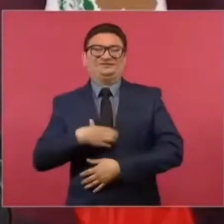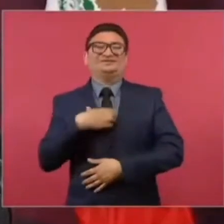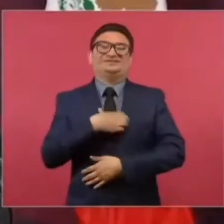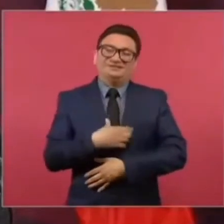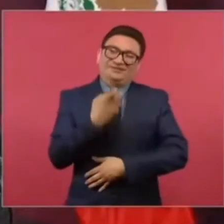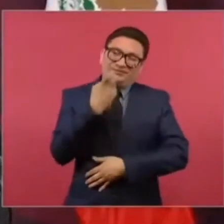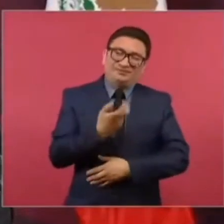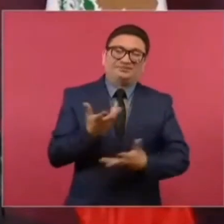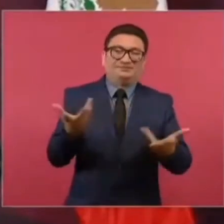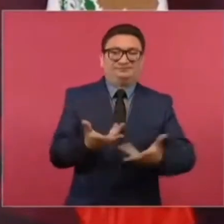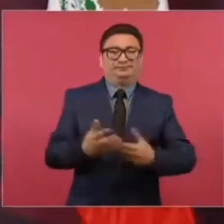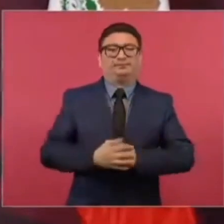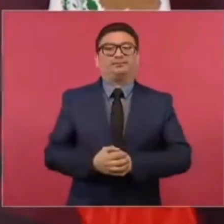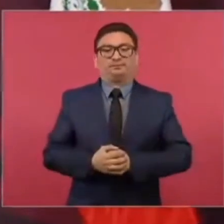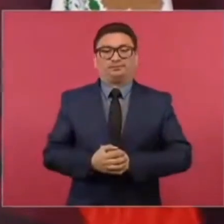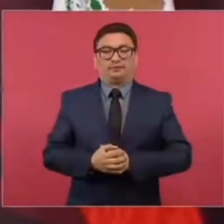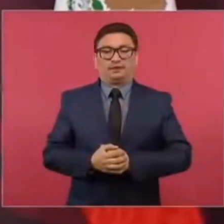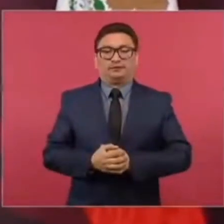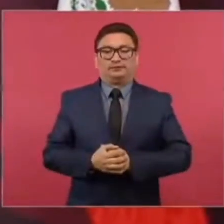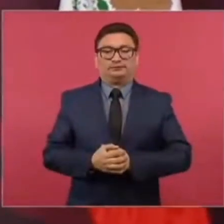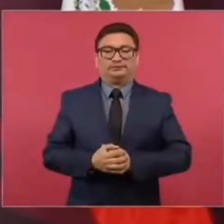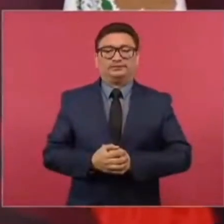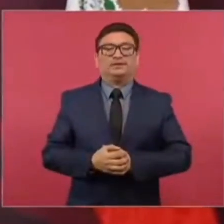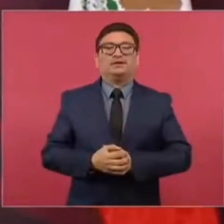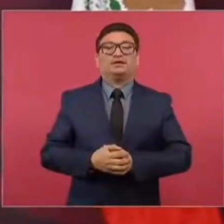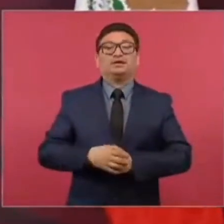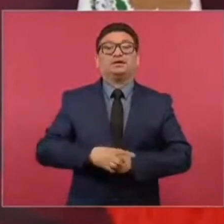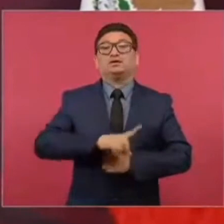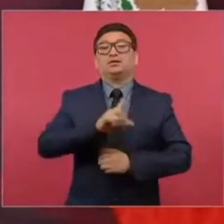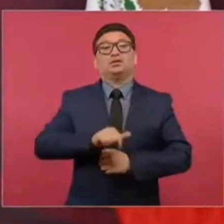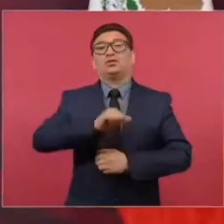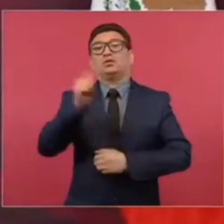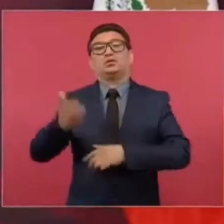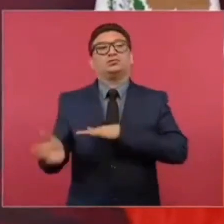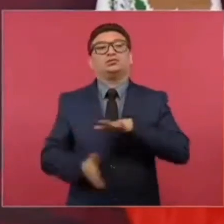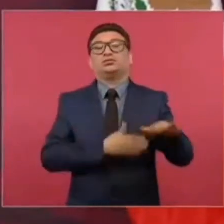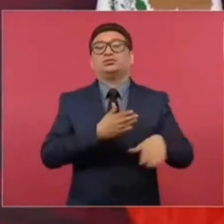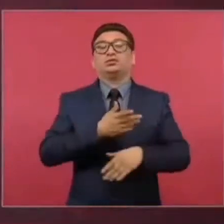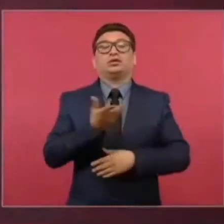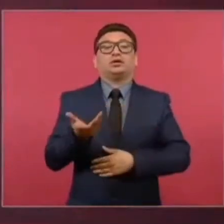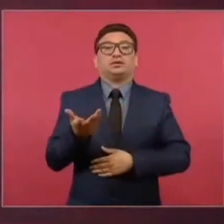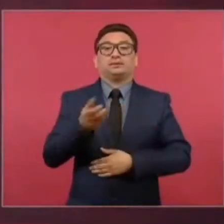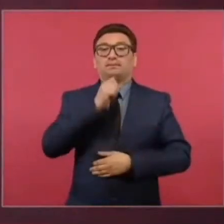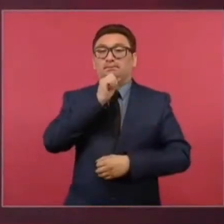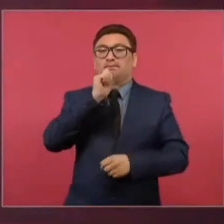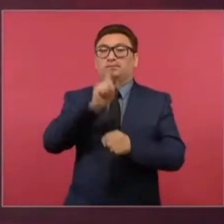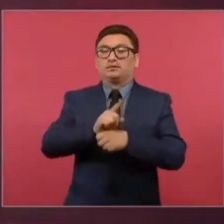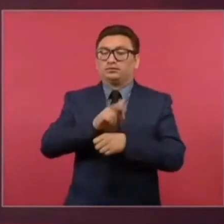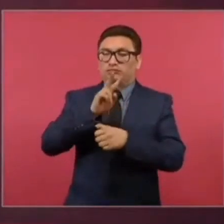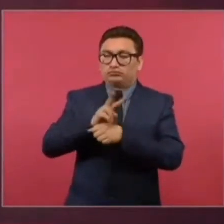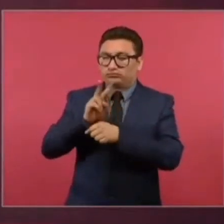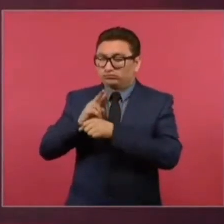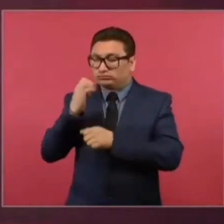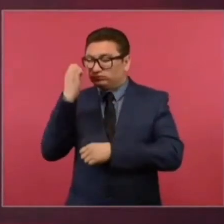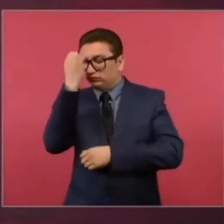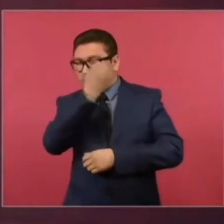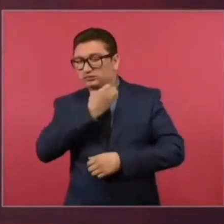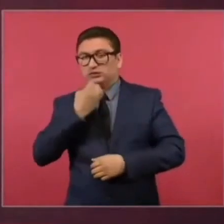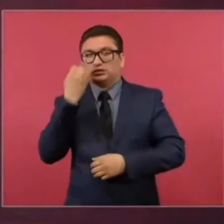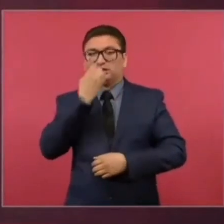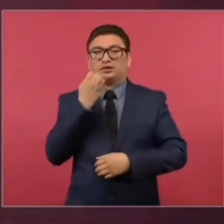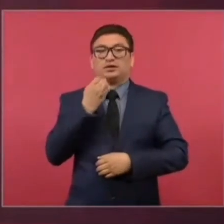por eso. Y luego estuvimos también en la evaluación